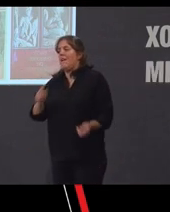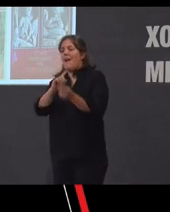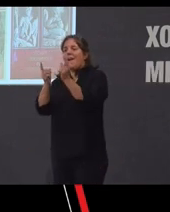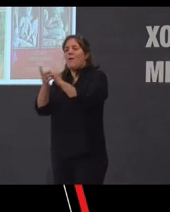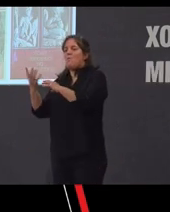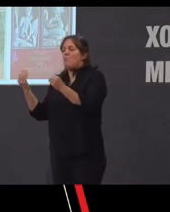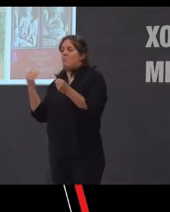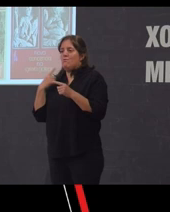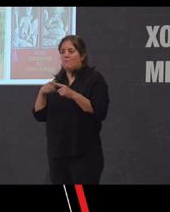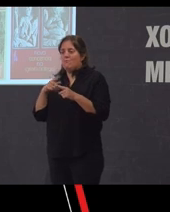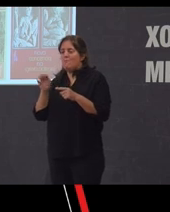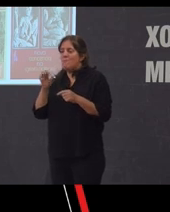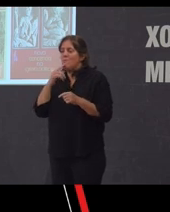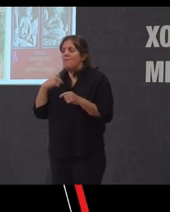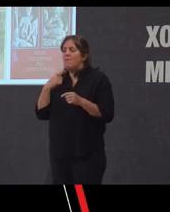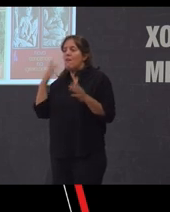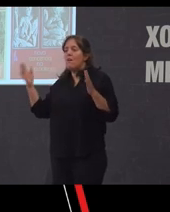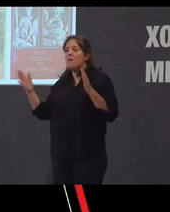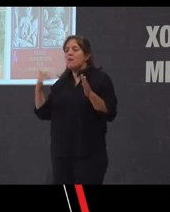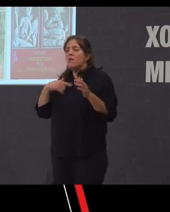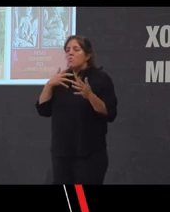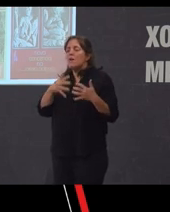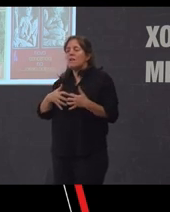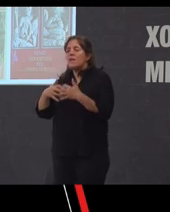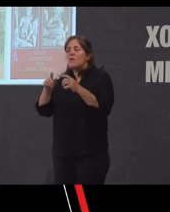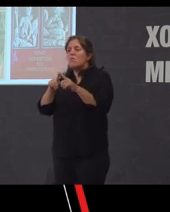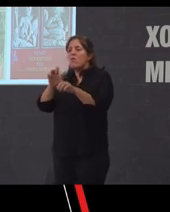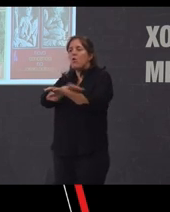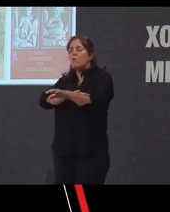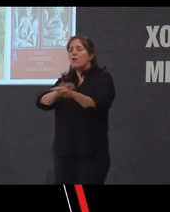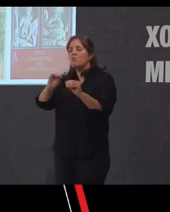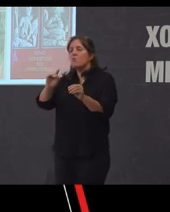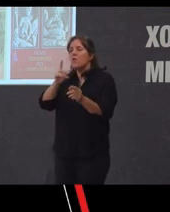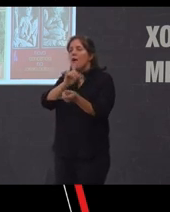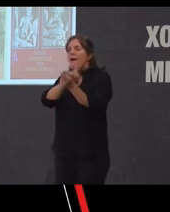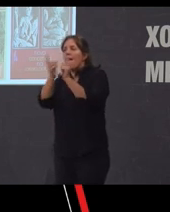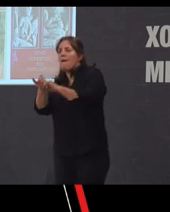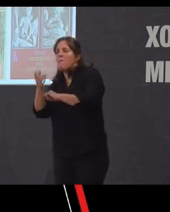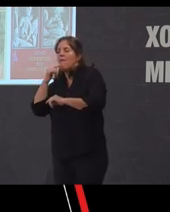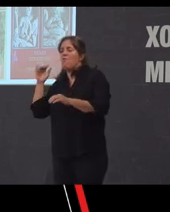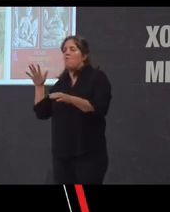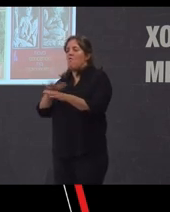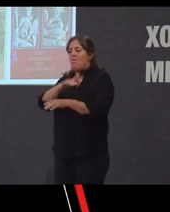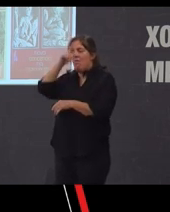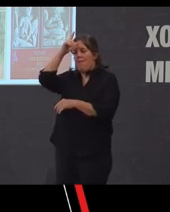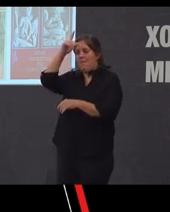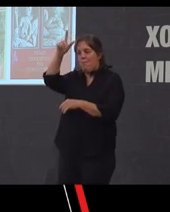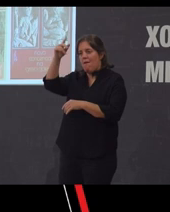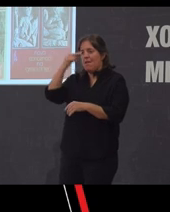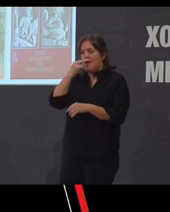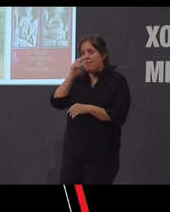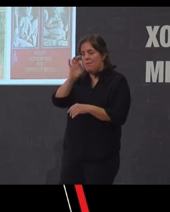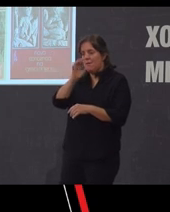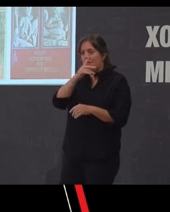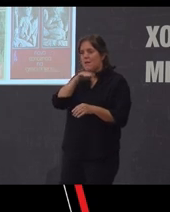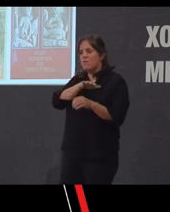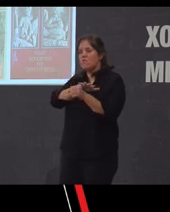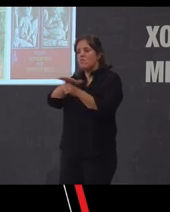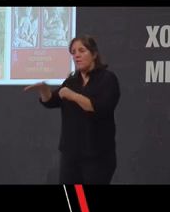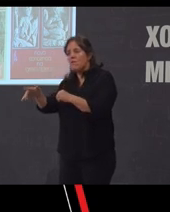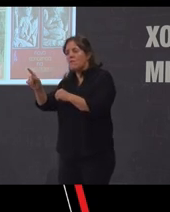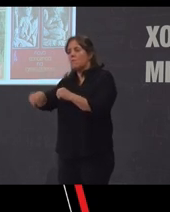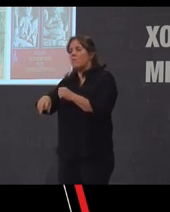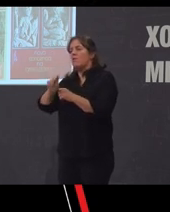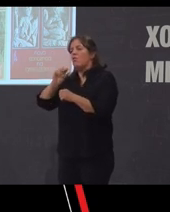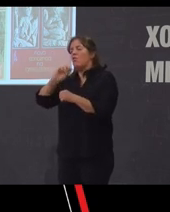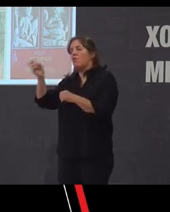e adaptouse, empezou a ser un réximen filofascista claramente de influencia da Alemania nazi, sobre todo adorando a Alemania nazi, e despois non